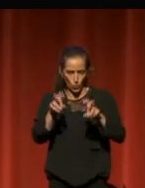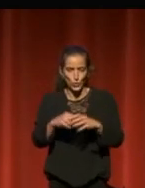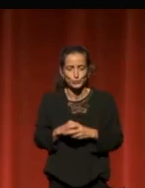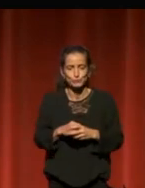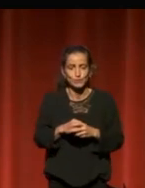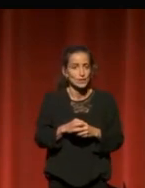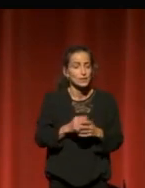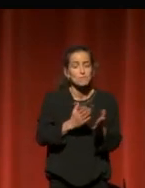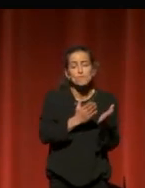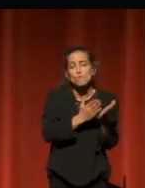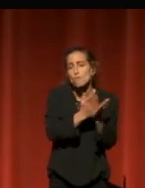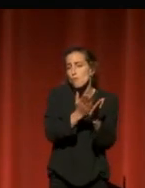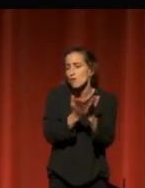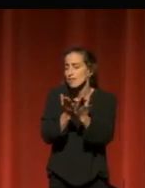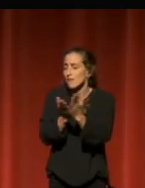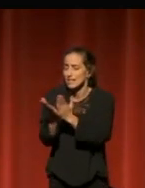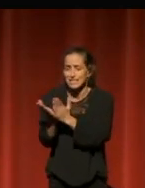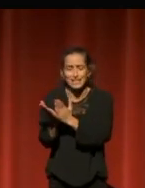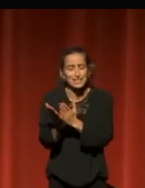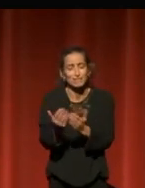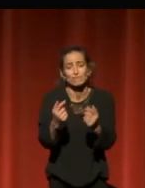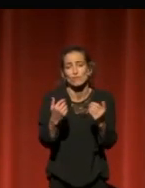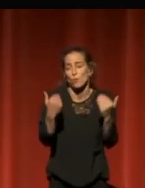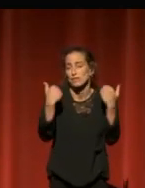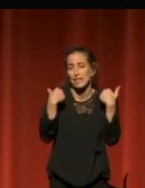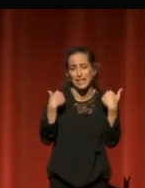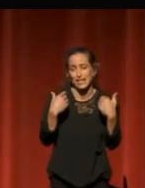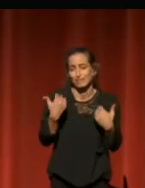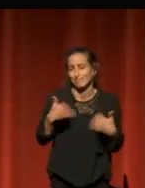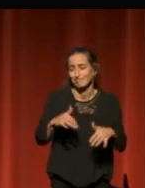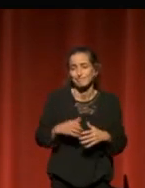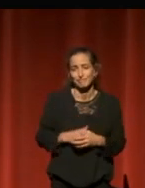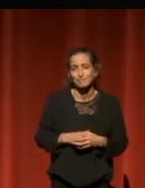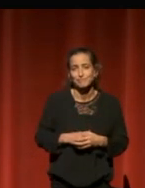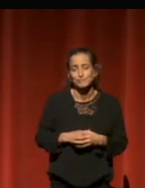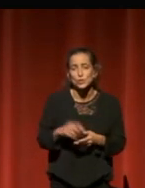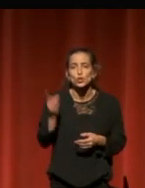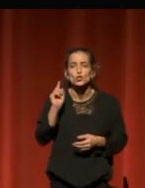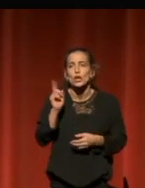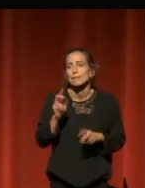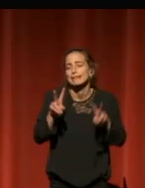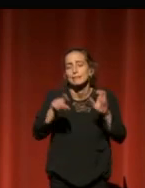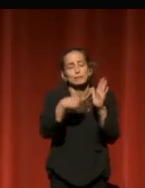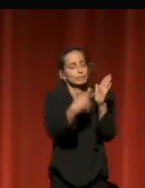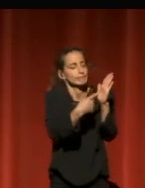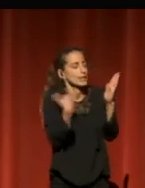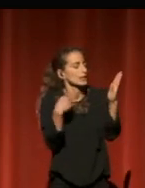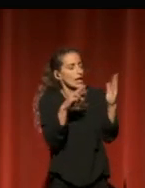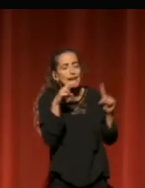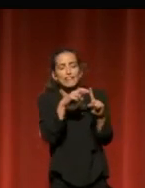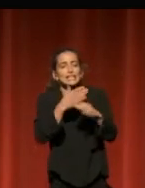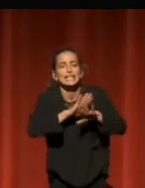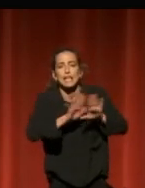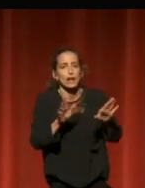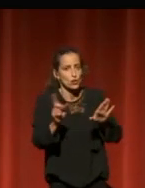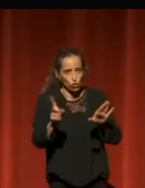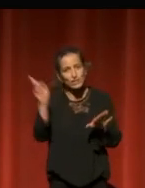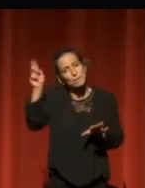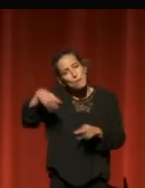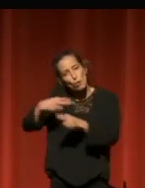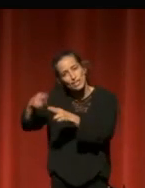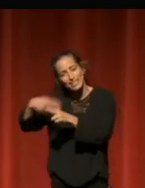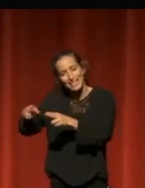son muy diversas y, por ejemplo, no existe solamente ese marco normativo, sino que también hay una política